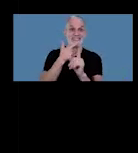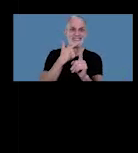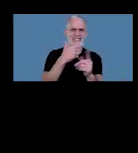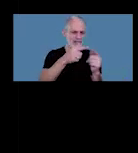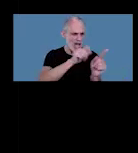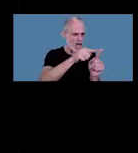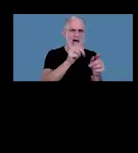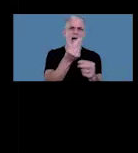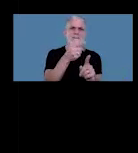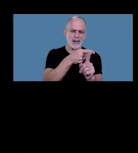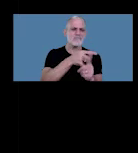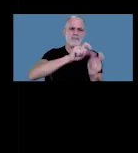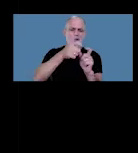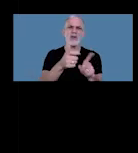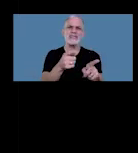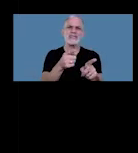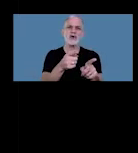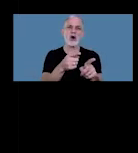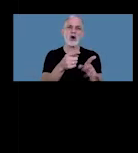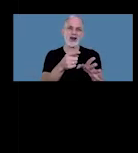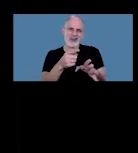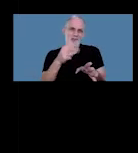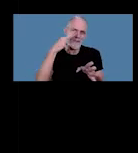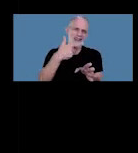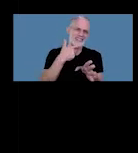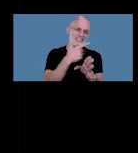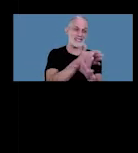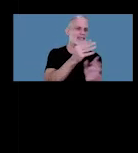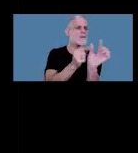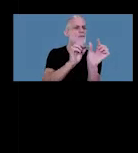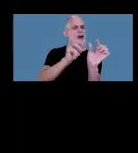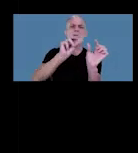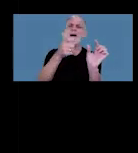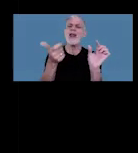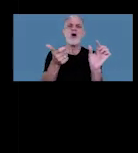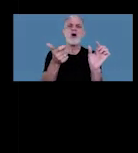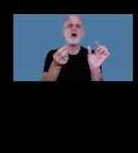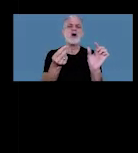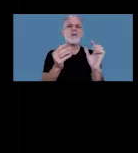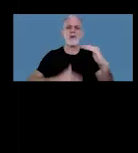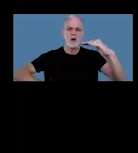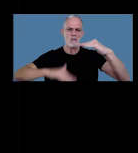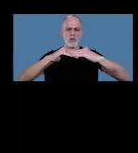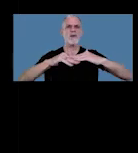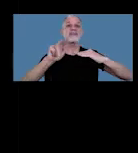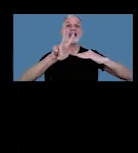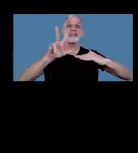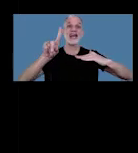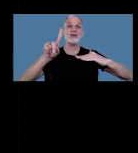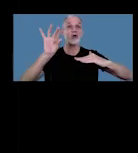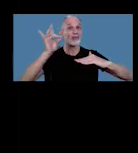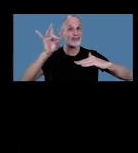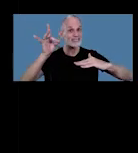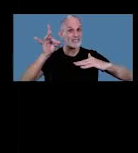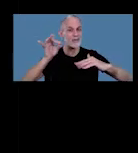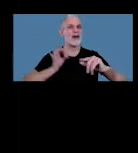valor fiscal al 31/12 del 2017 hasta el 31 de